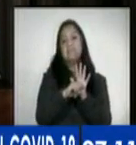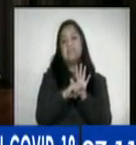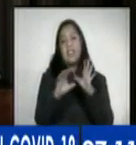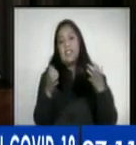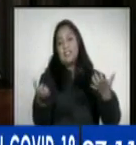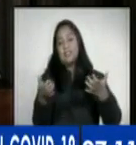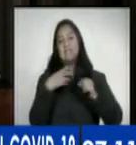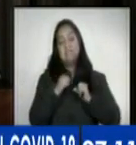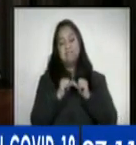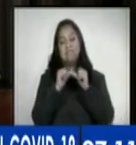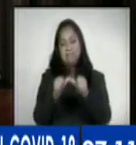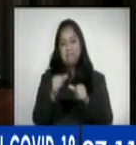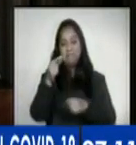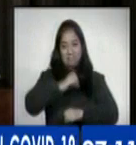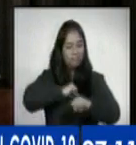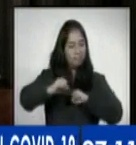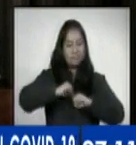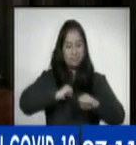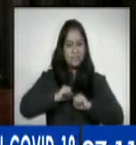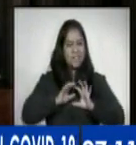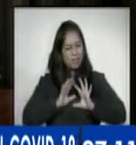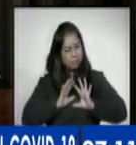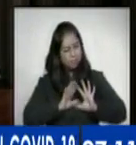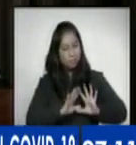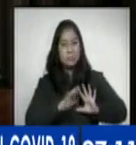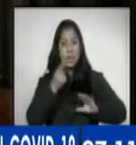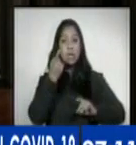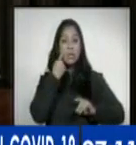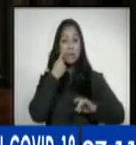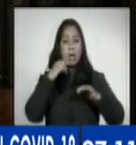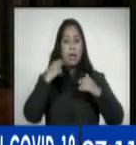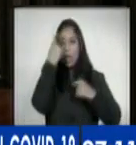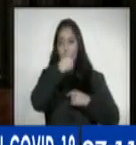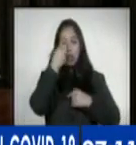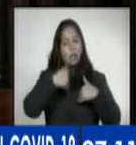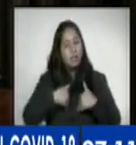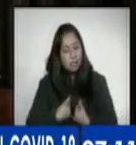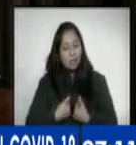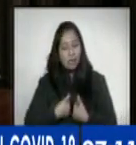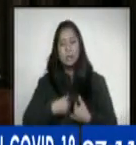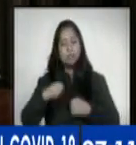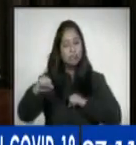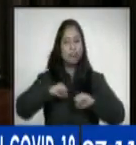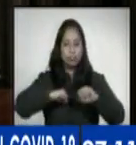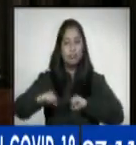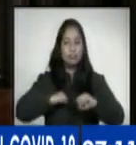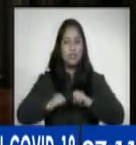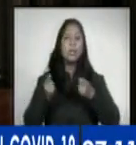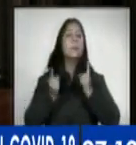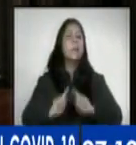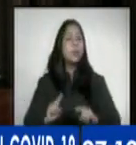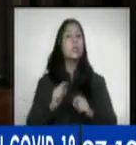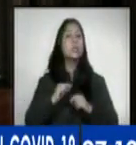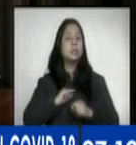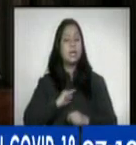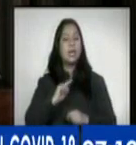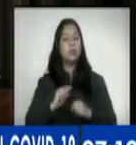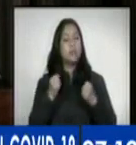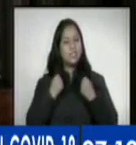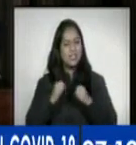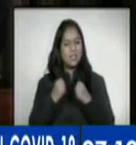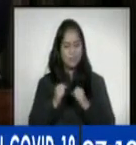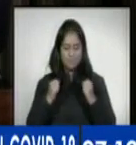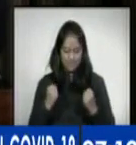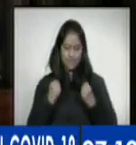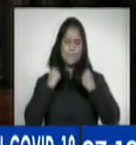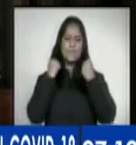Y seguimos trabajando, conteniendo. Si nos miran cara de cansados es porque estamos trabajando, pero lo estamos haciendo con mucha gana,